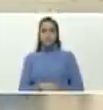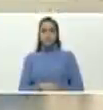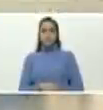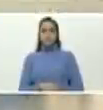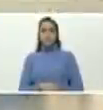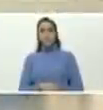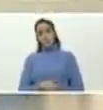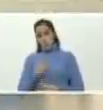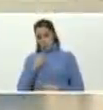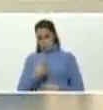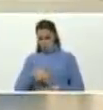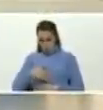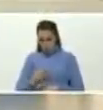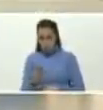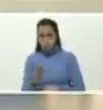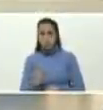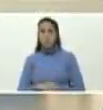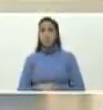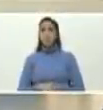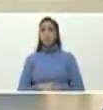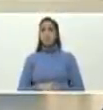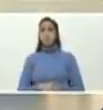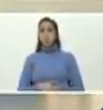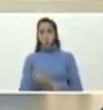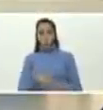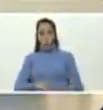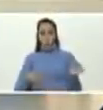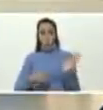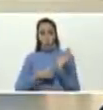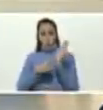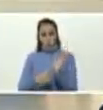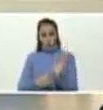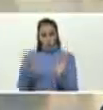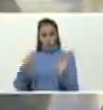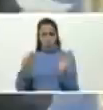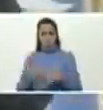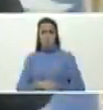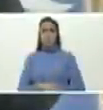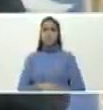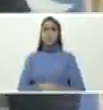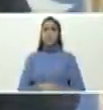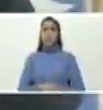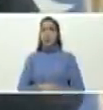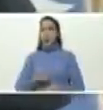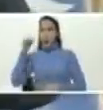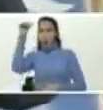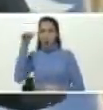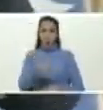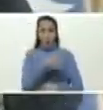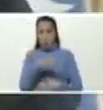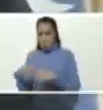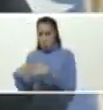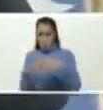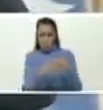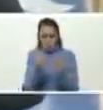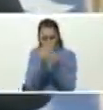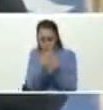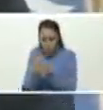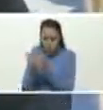Lo puedo decir, como lo dice el documento, que seguramente será objeto de análisis,